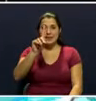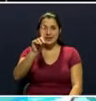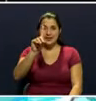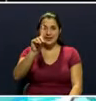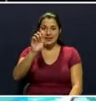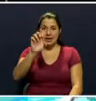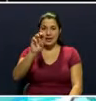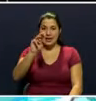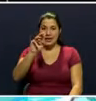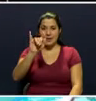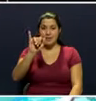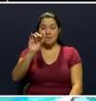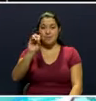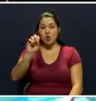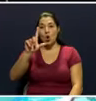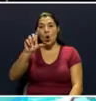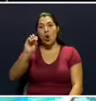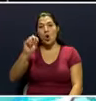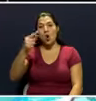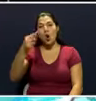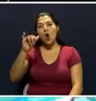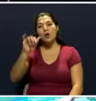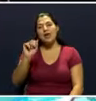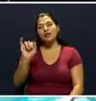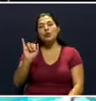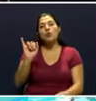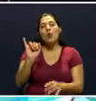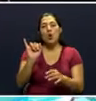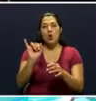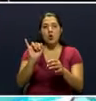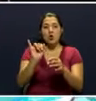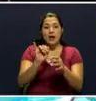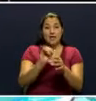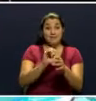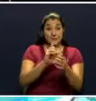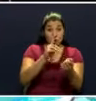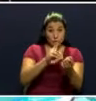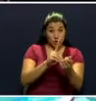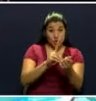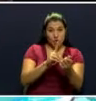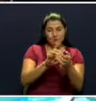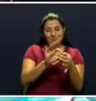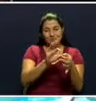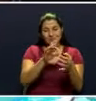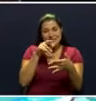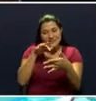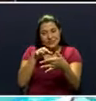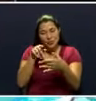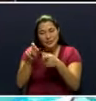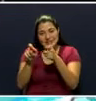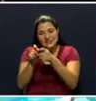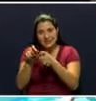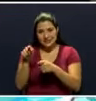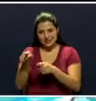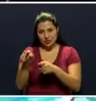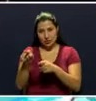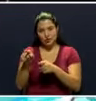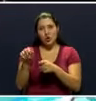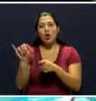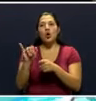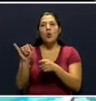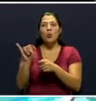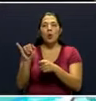¿Cómo inicia y qué es lo que estudia ya en detalle? Bueno, con la epidemiología lo que empezamos